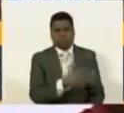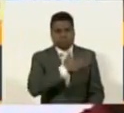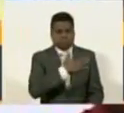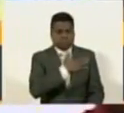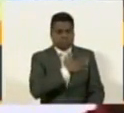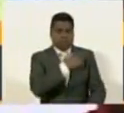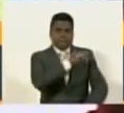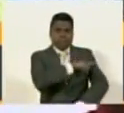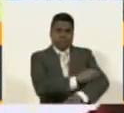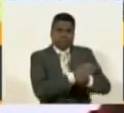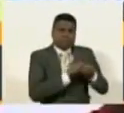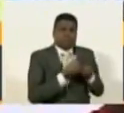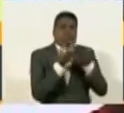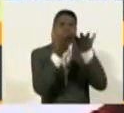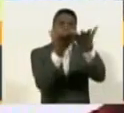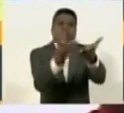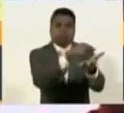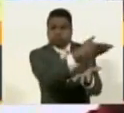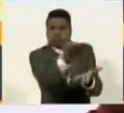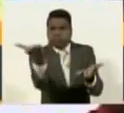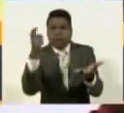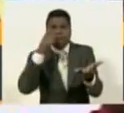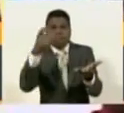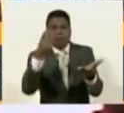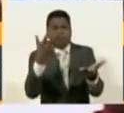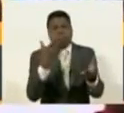Y asumo pues las consecuencias de lo que salga de allí.